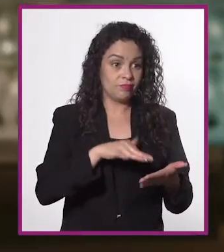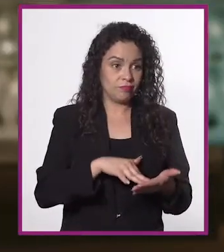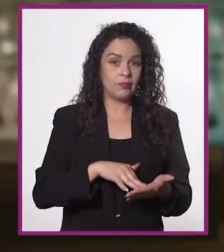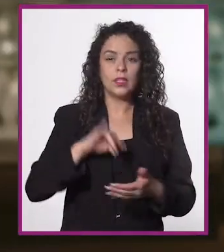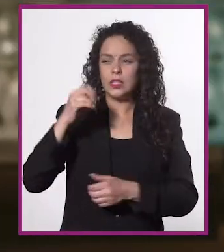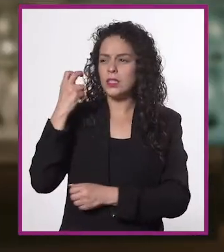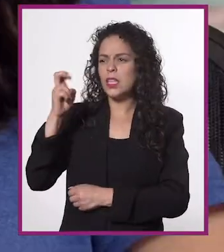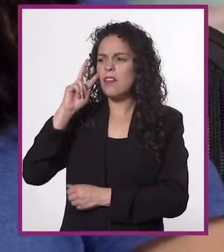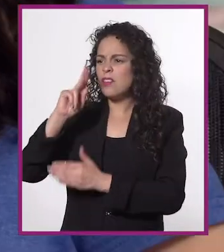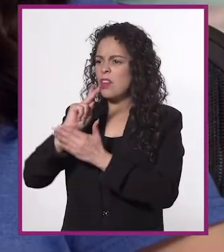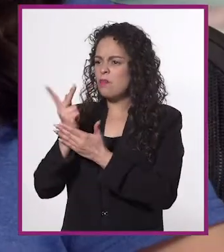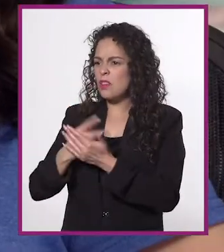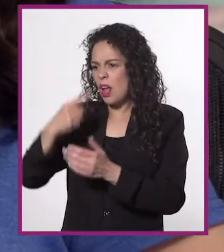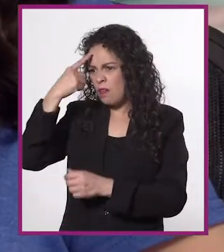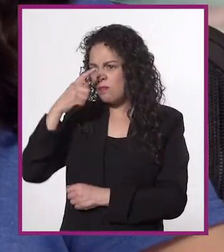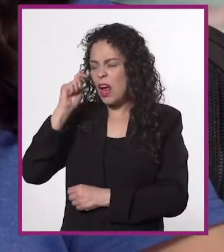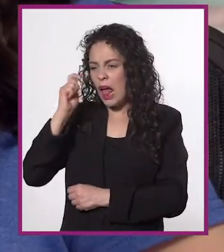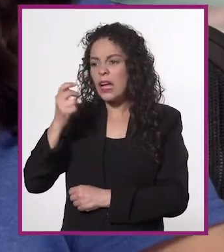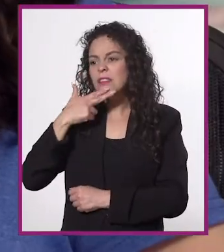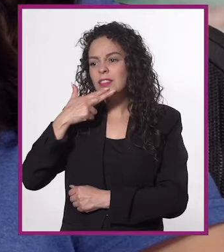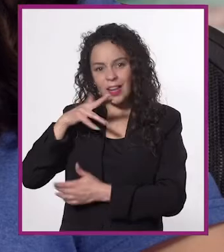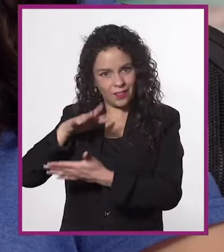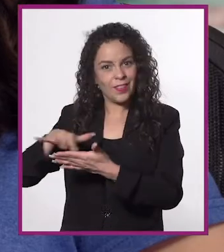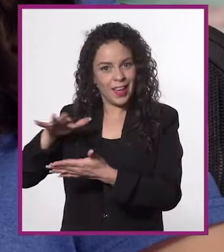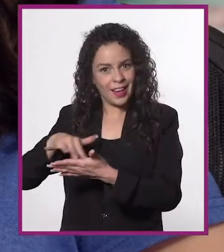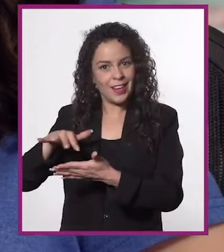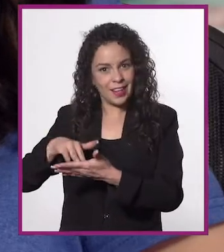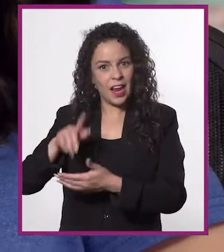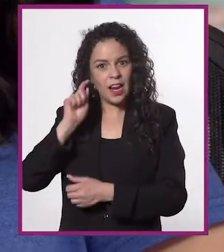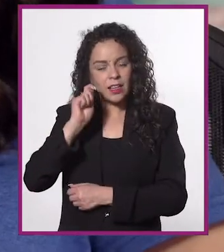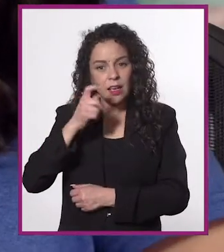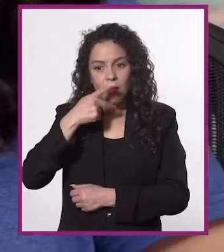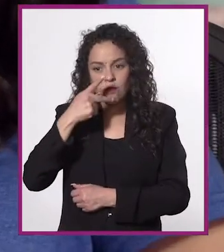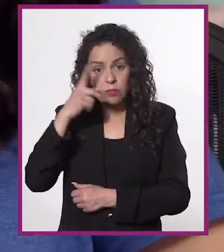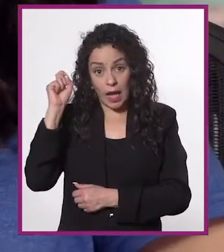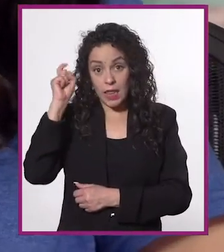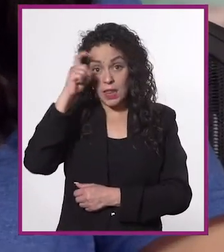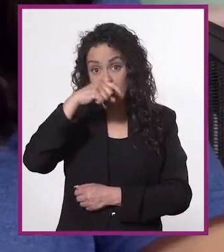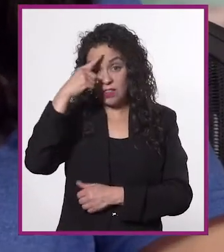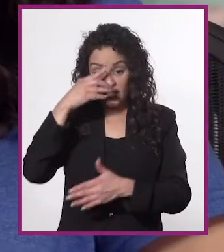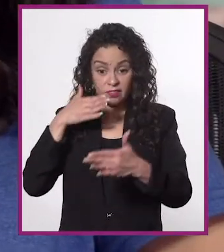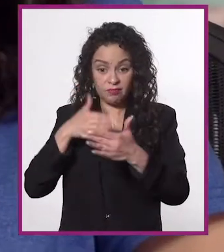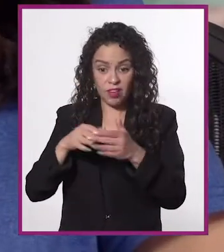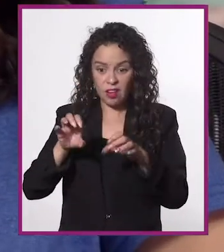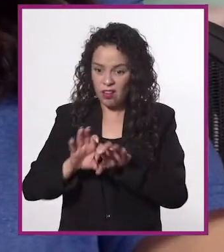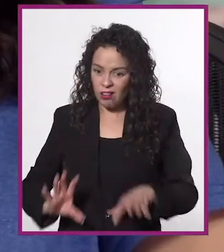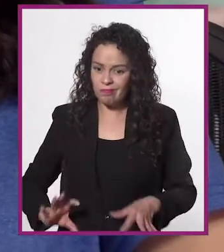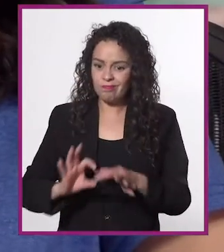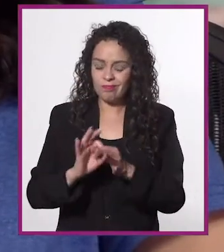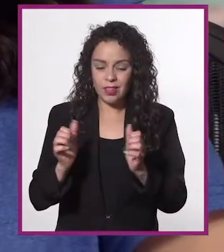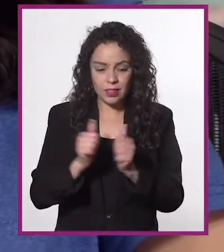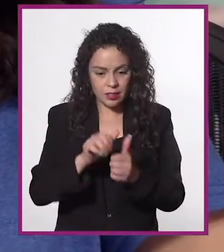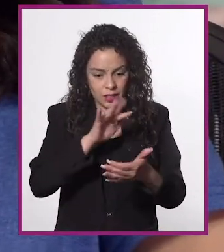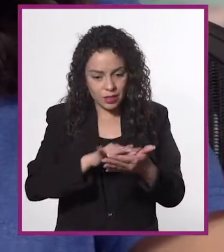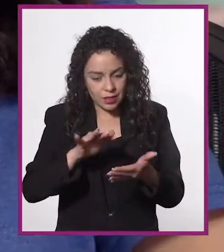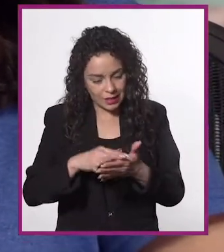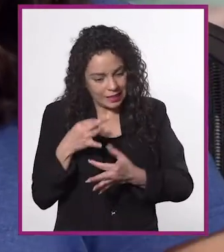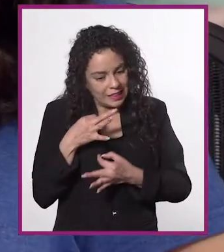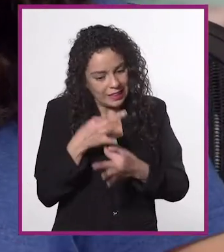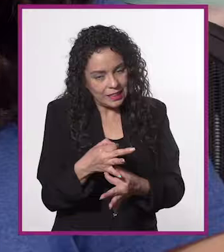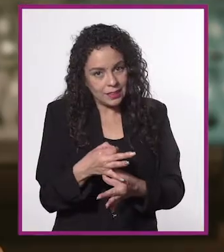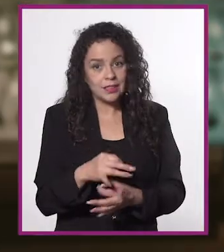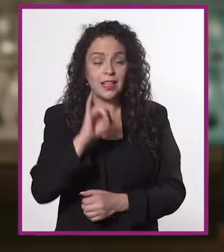texto. Eso lo vimos en el programa de ¿Para qué sirve leer?, ¿no? El vocabulario difícil como una barrera para engancharse a la